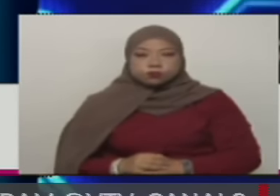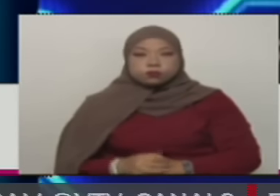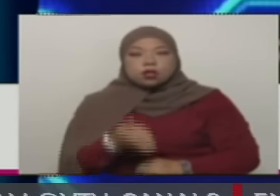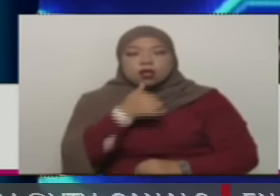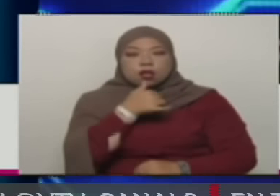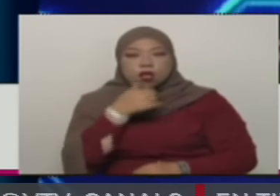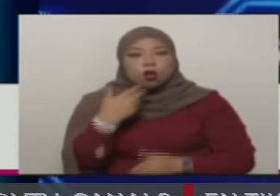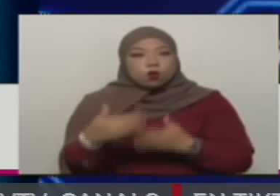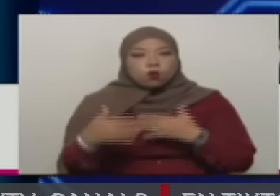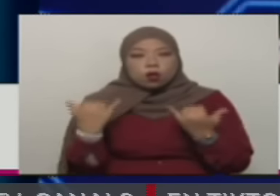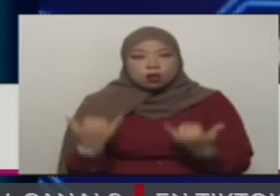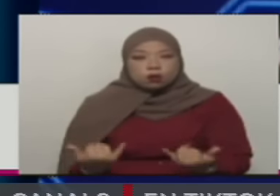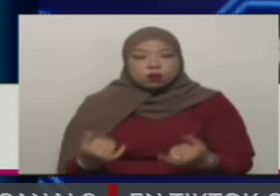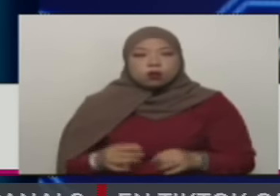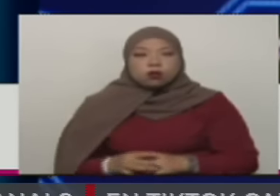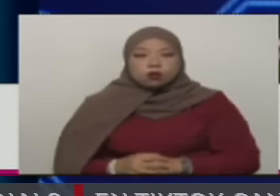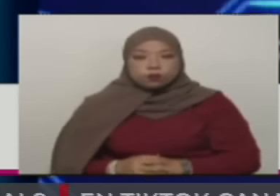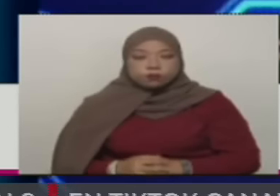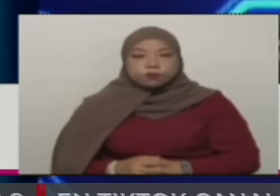identidades, que